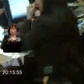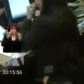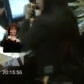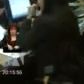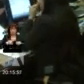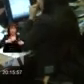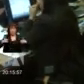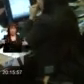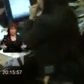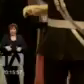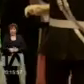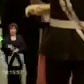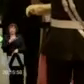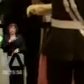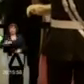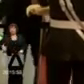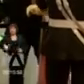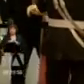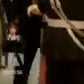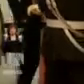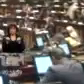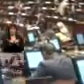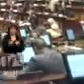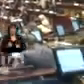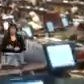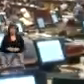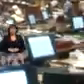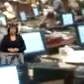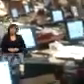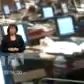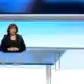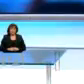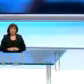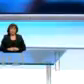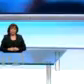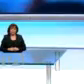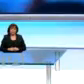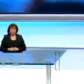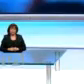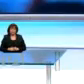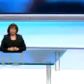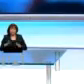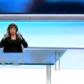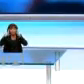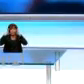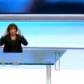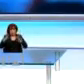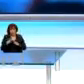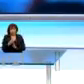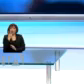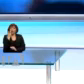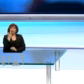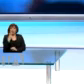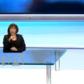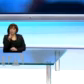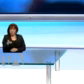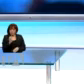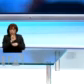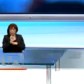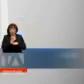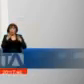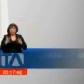la presidencia de la Asamblea. En Quito, Andrea Samaniego, 24 horas. Atención, 12 migrantes ecuatorianos